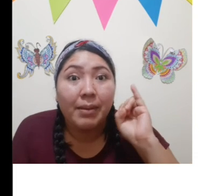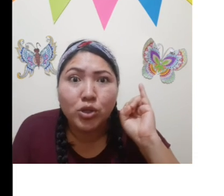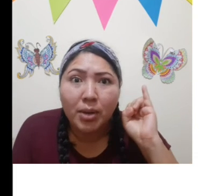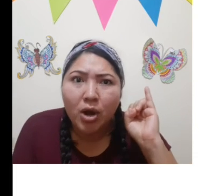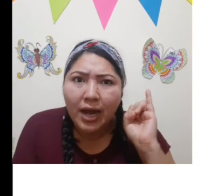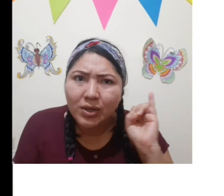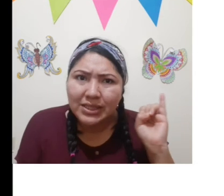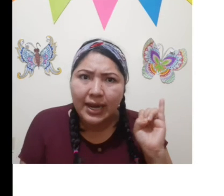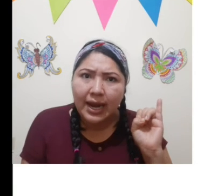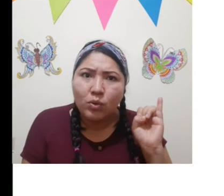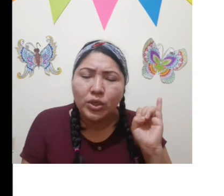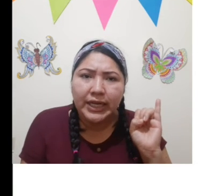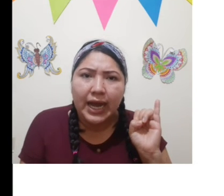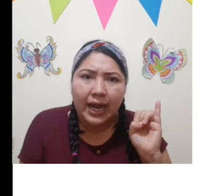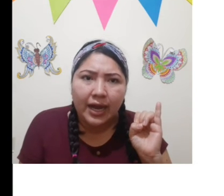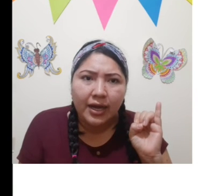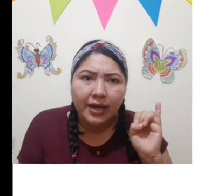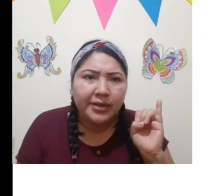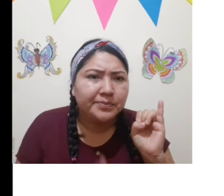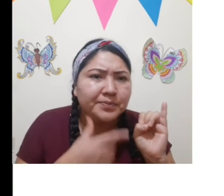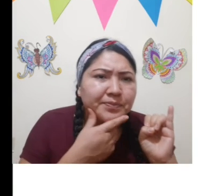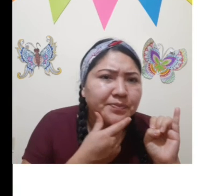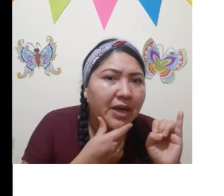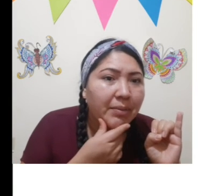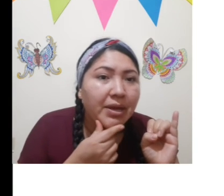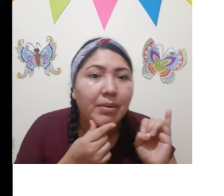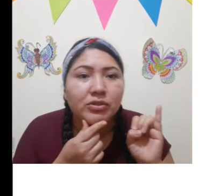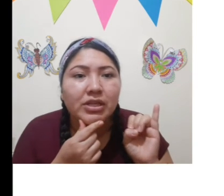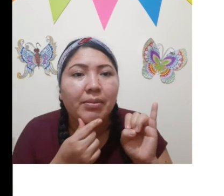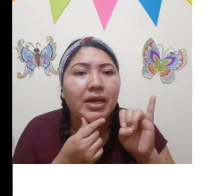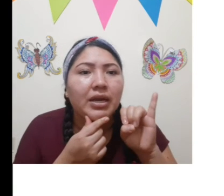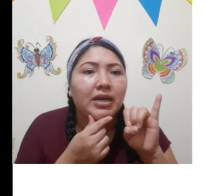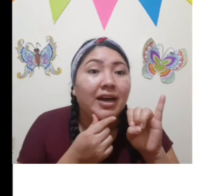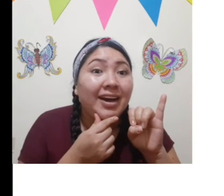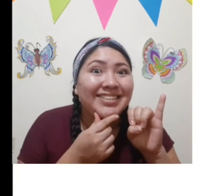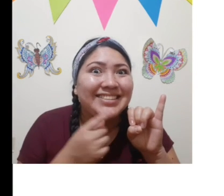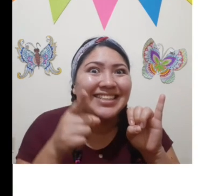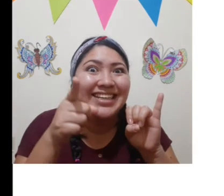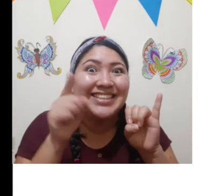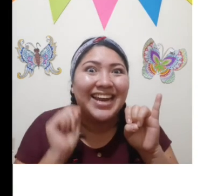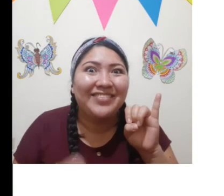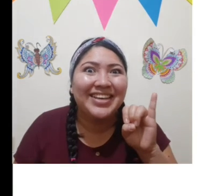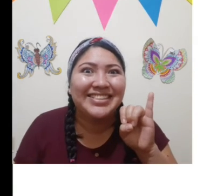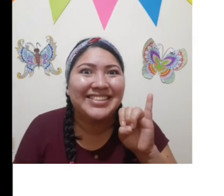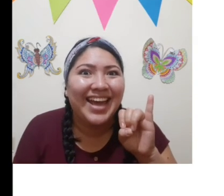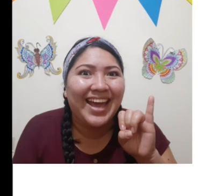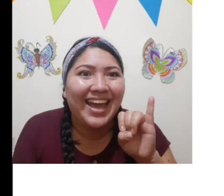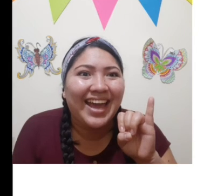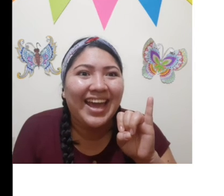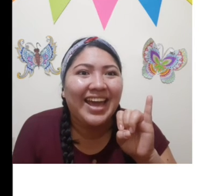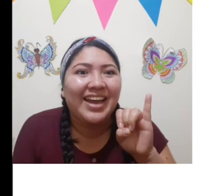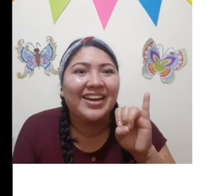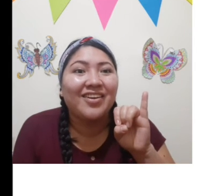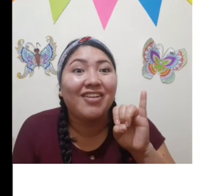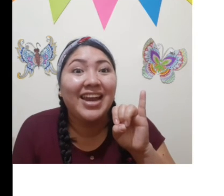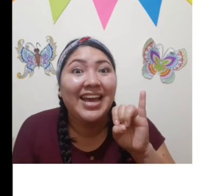habrá otra buscando esa será la única para ver vamos a ver si ya la viste